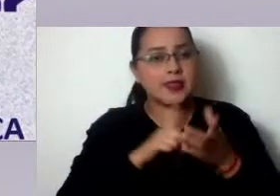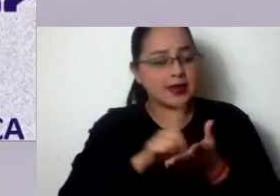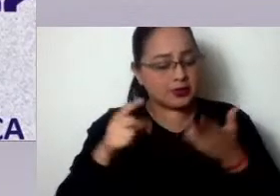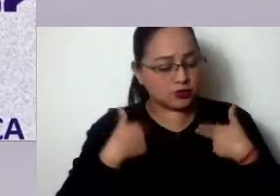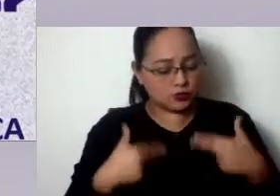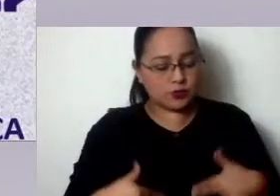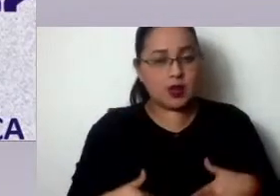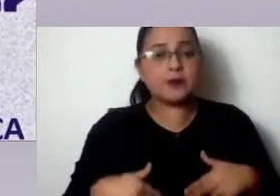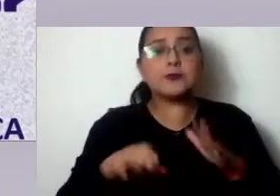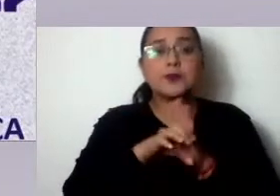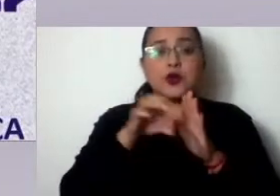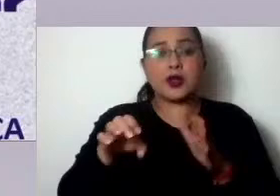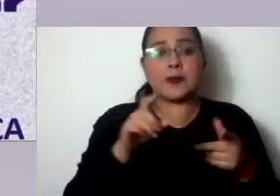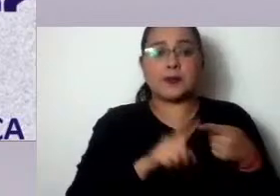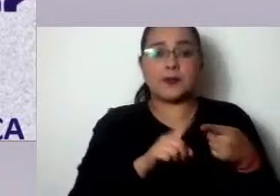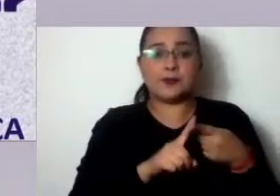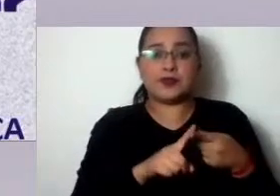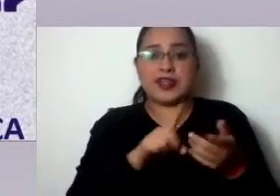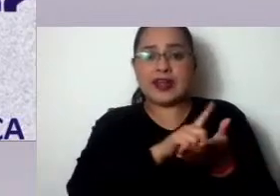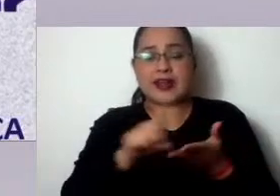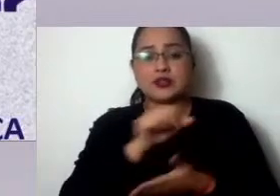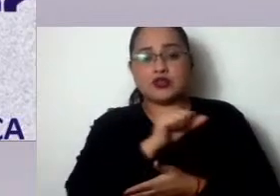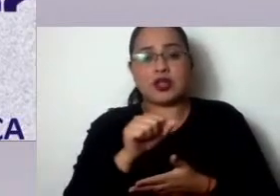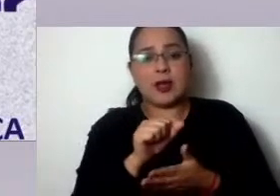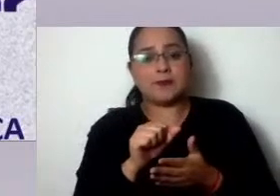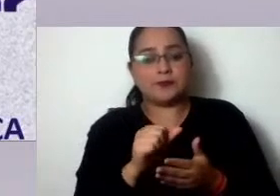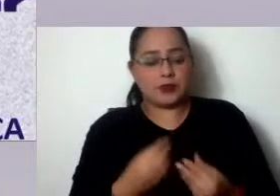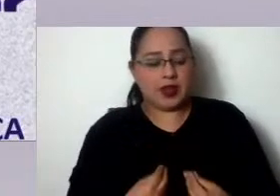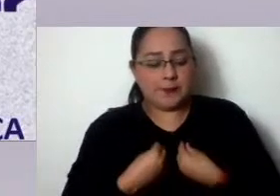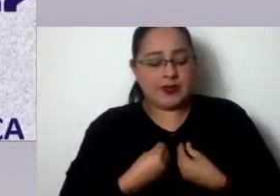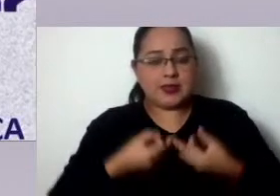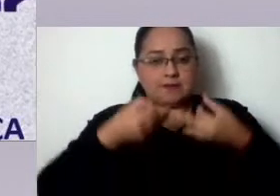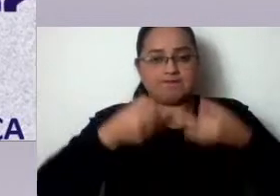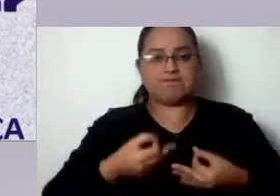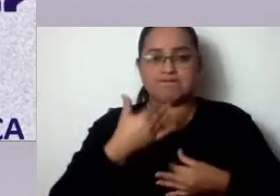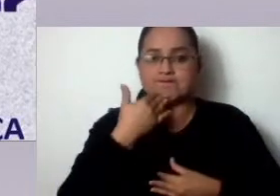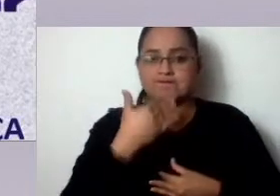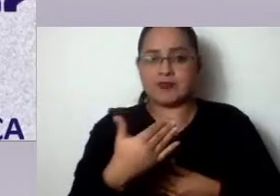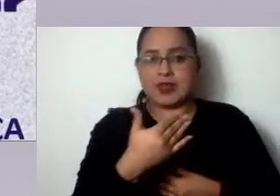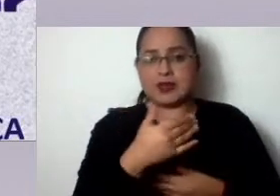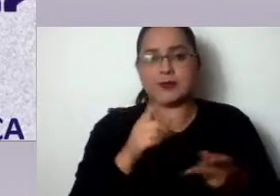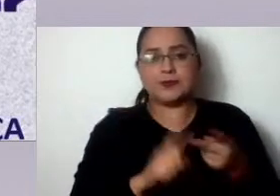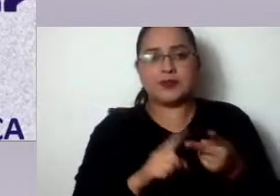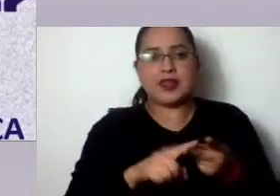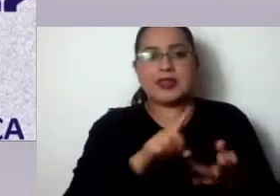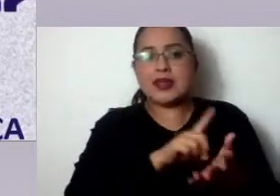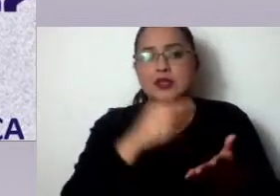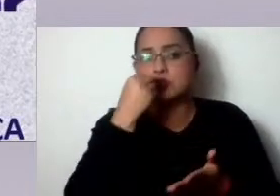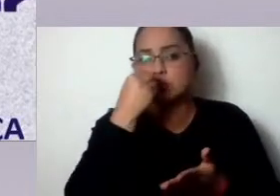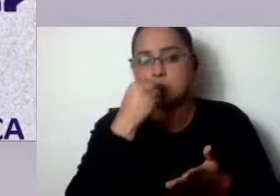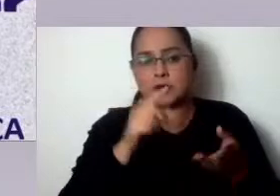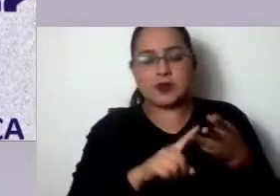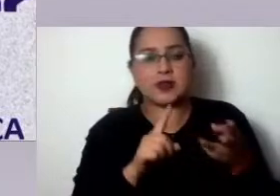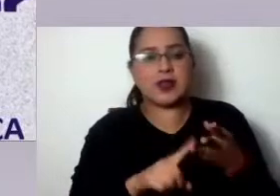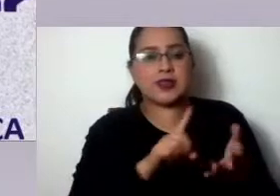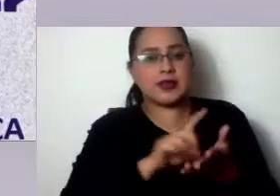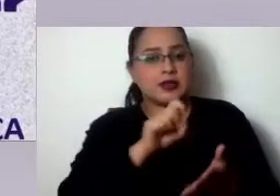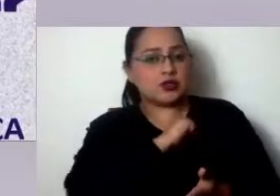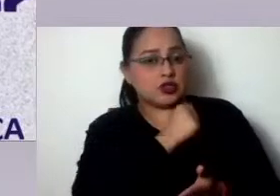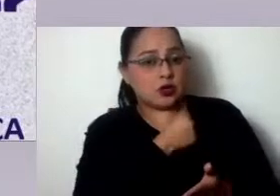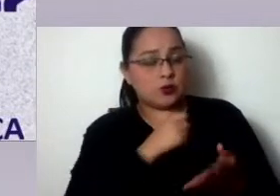ellos los derechos a un nivel de vida adecuado a la alimentación a la salud